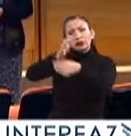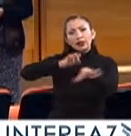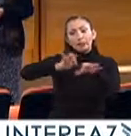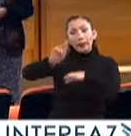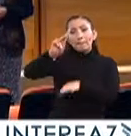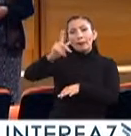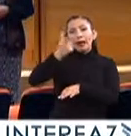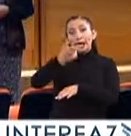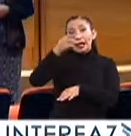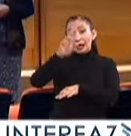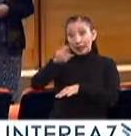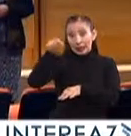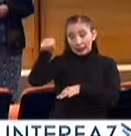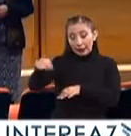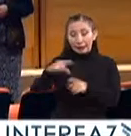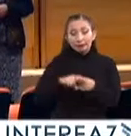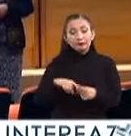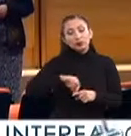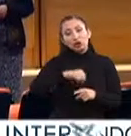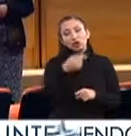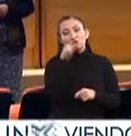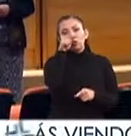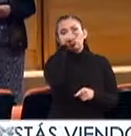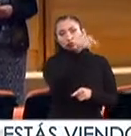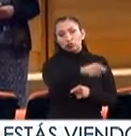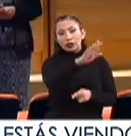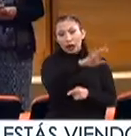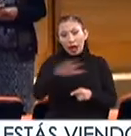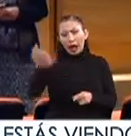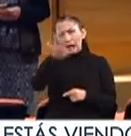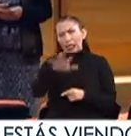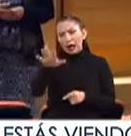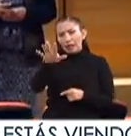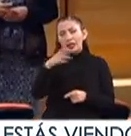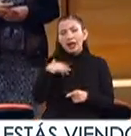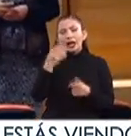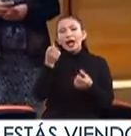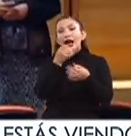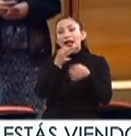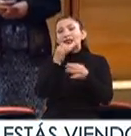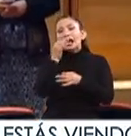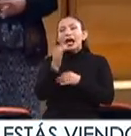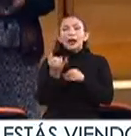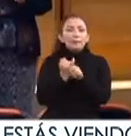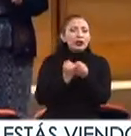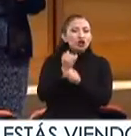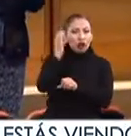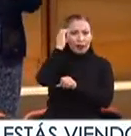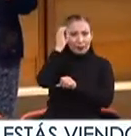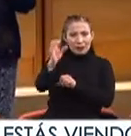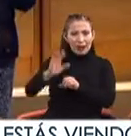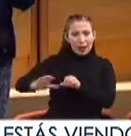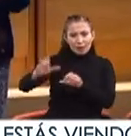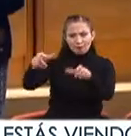en la Procuraduría General de la República, en el área de la Agencia de Investigación Criminal.